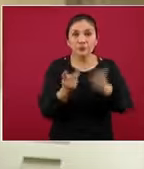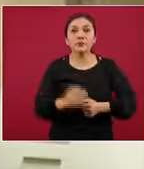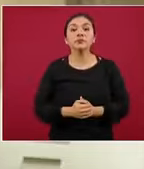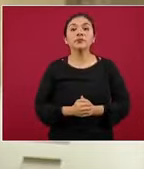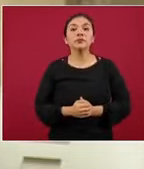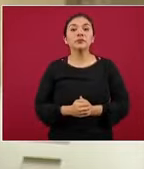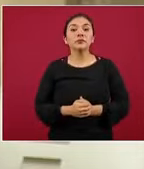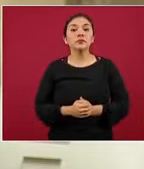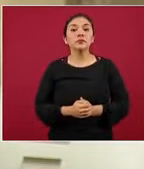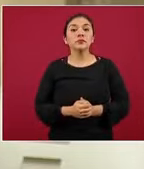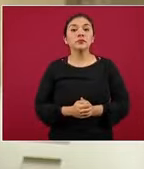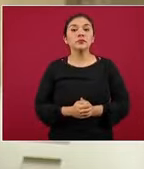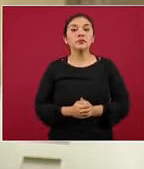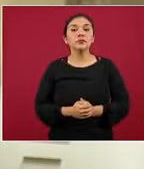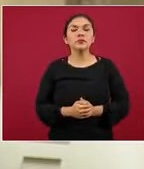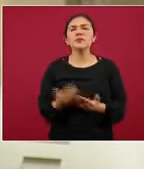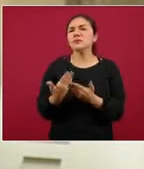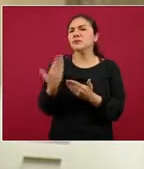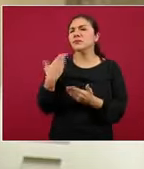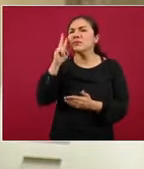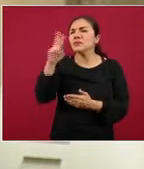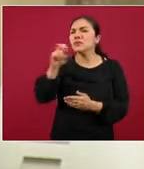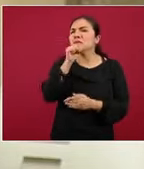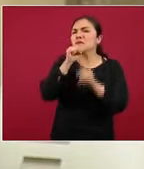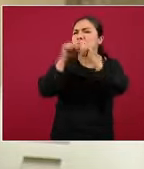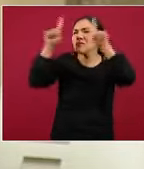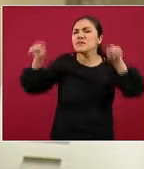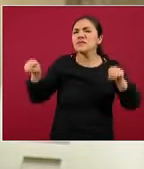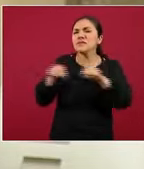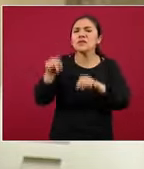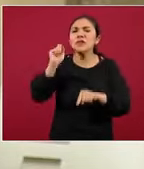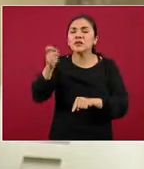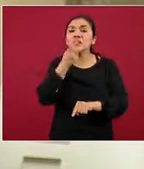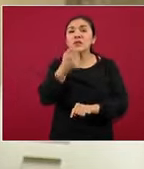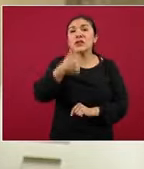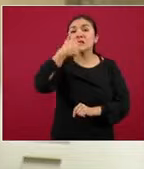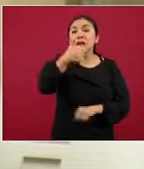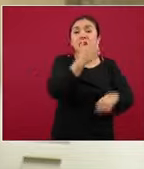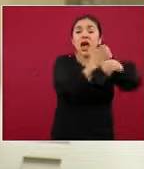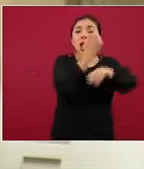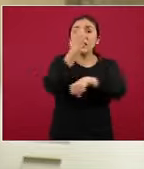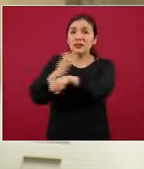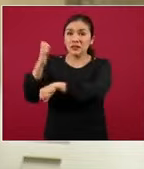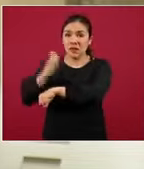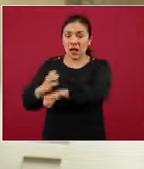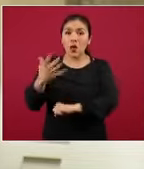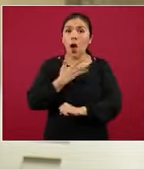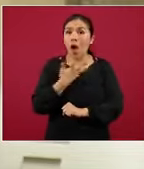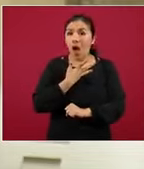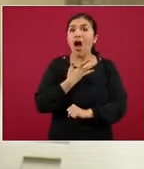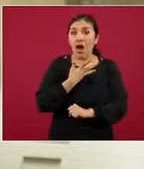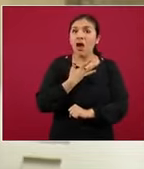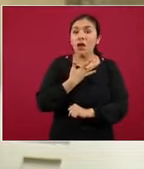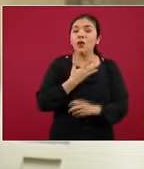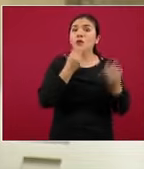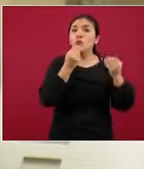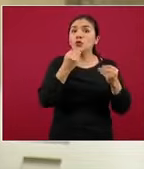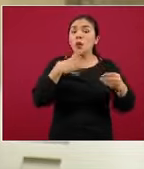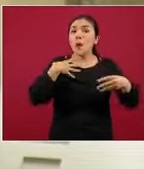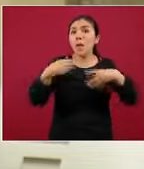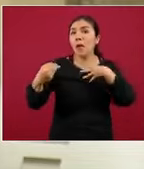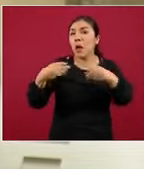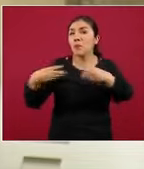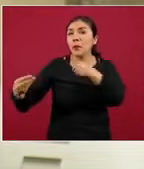Y acabamos de ver unas láminas ahorita donde vemos que 6 entidades federativas tienen muchos contagios,